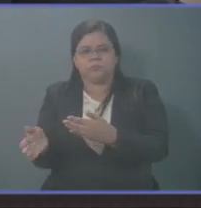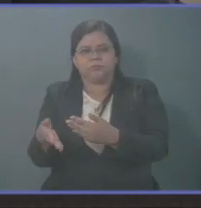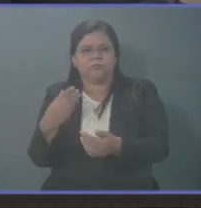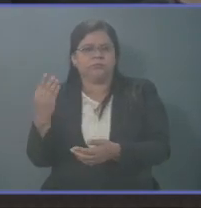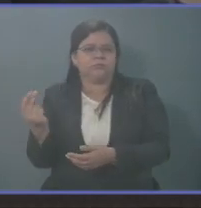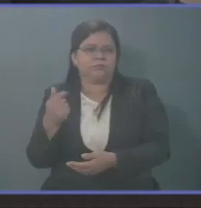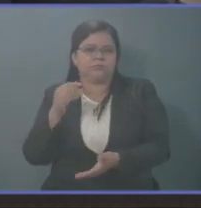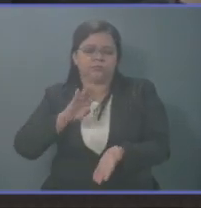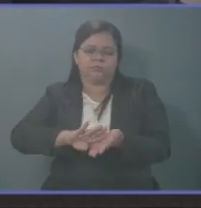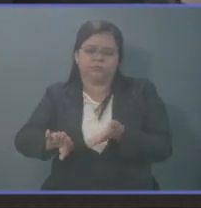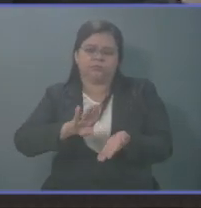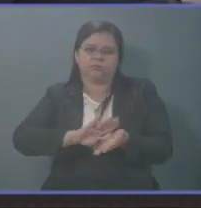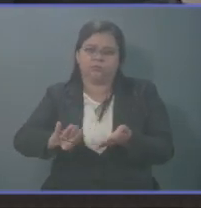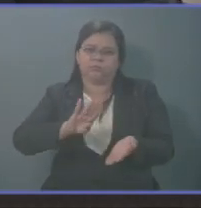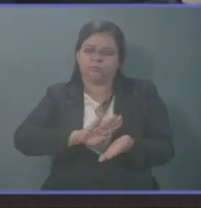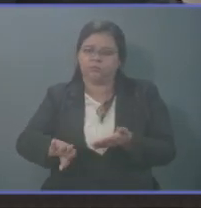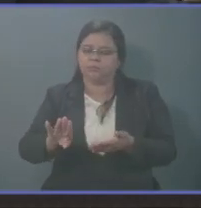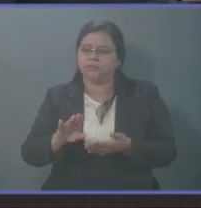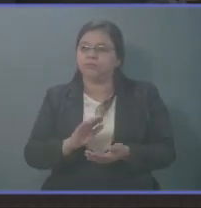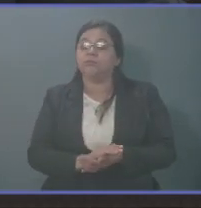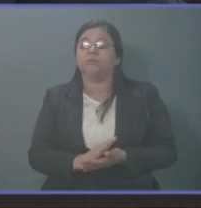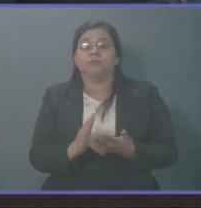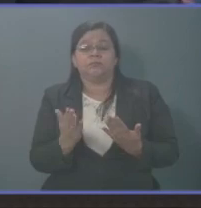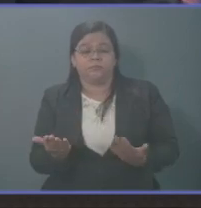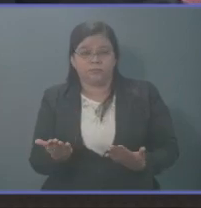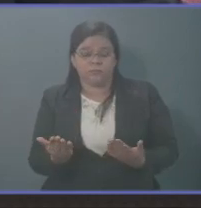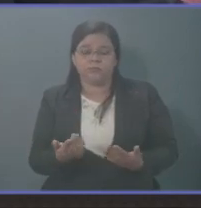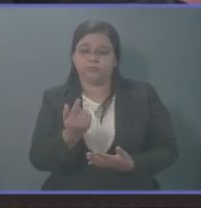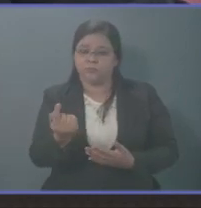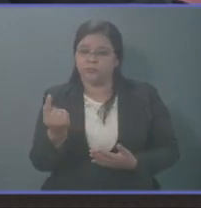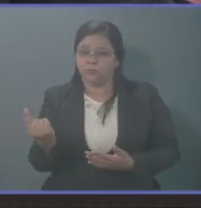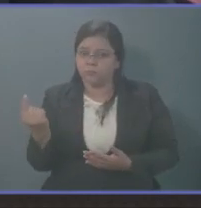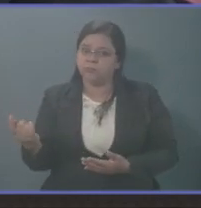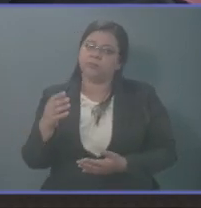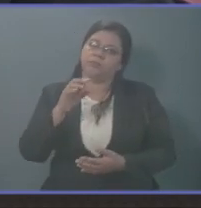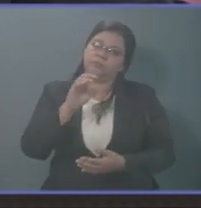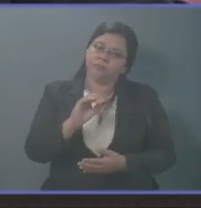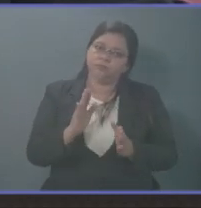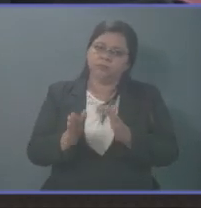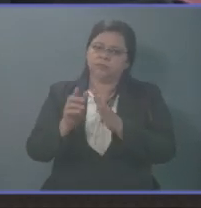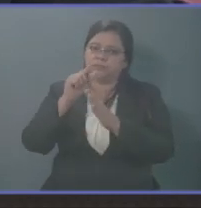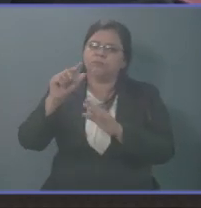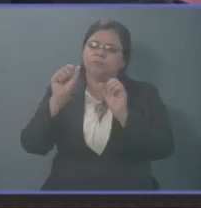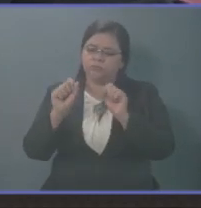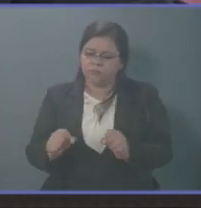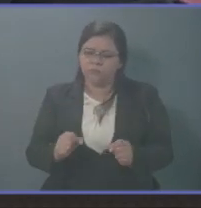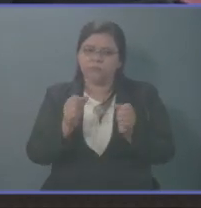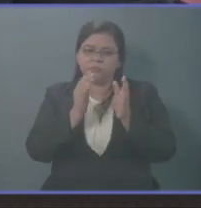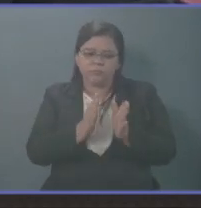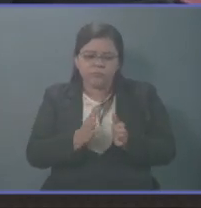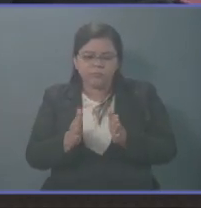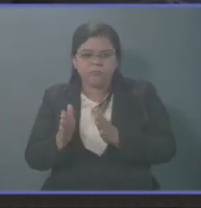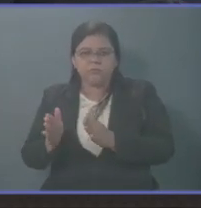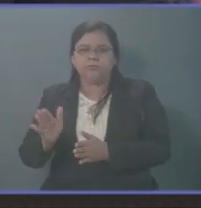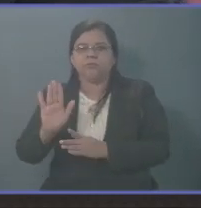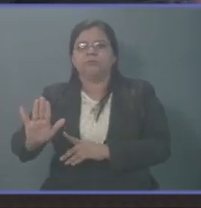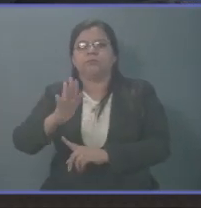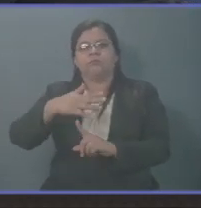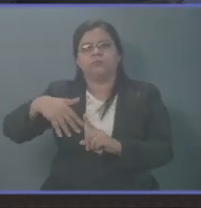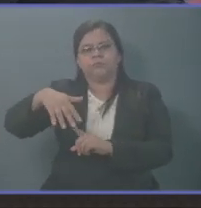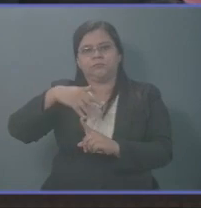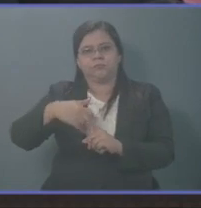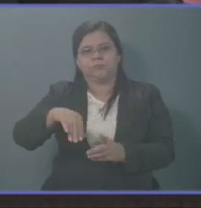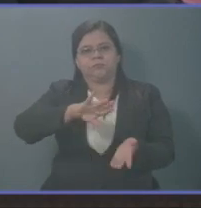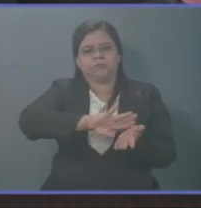facilidades de orden transitorio para que los contribuyentes regularizaran su situación tributaria relacionados con las